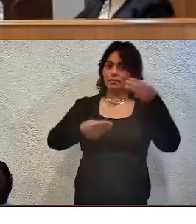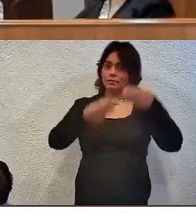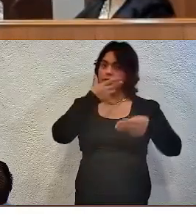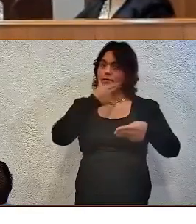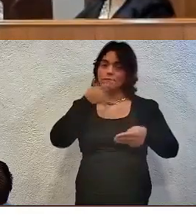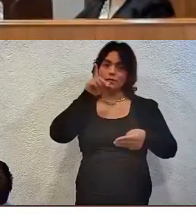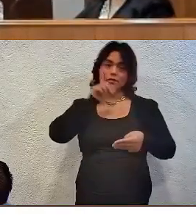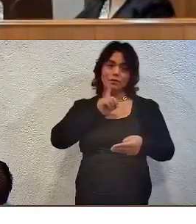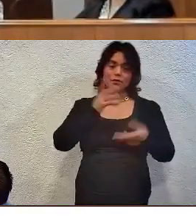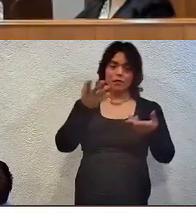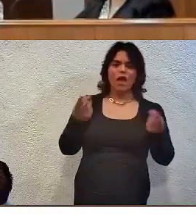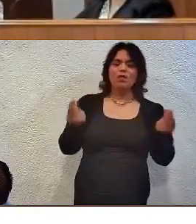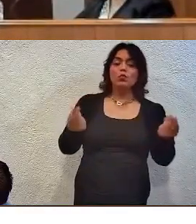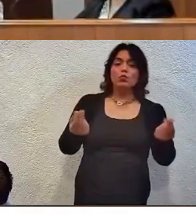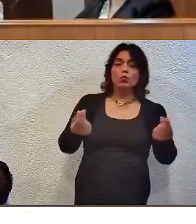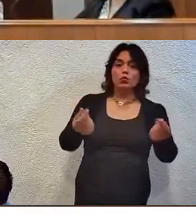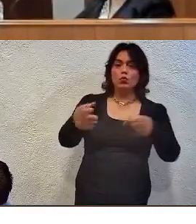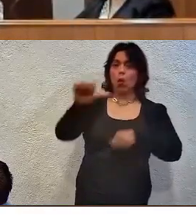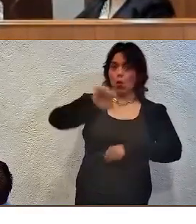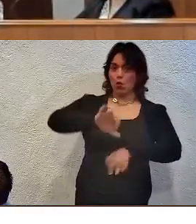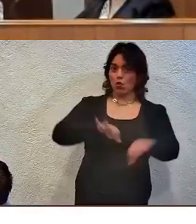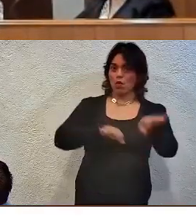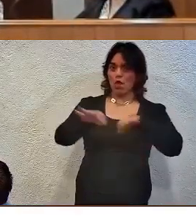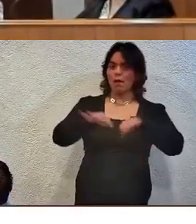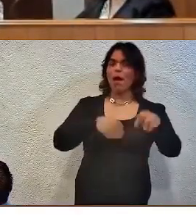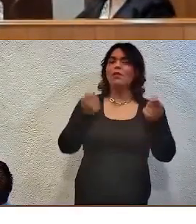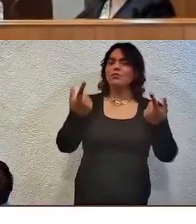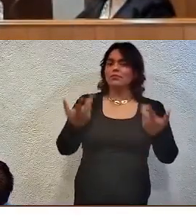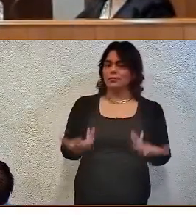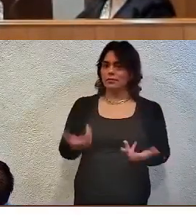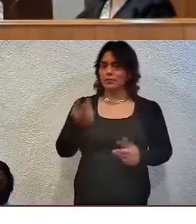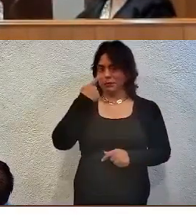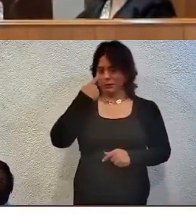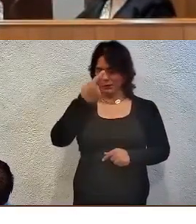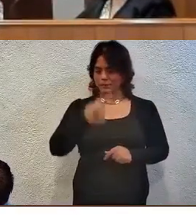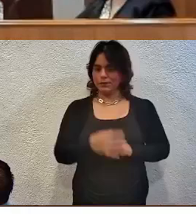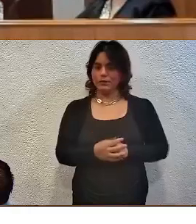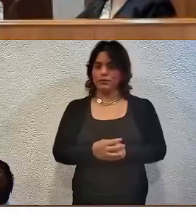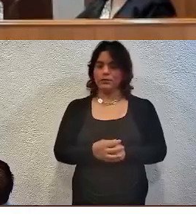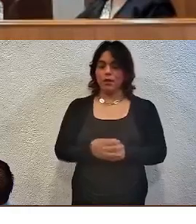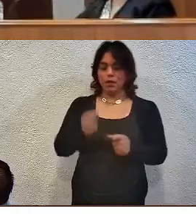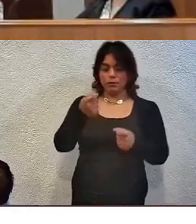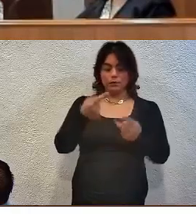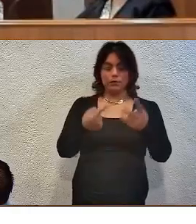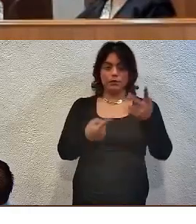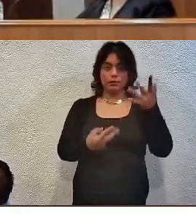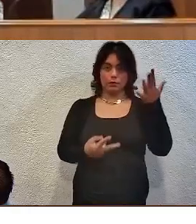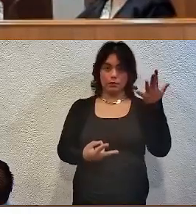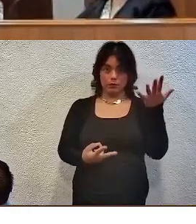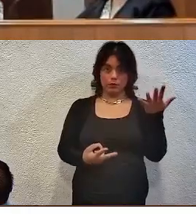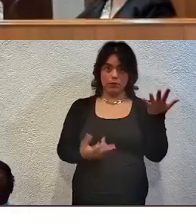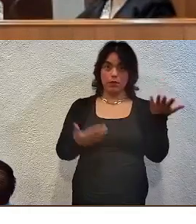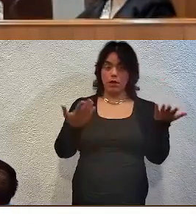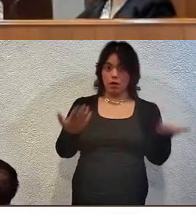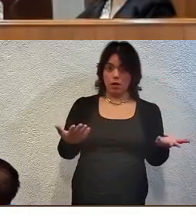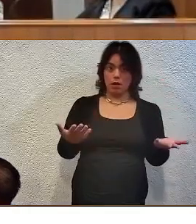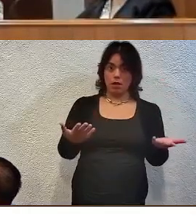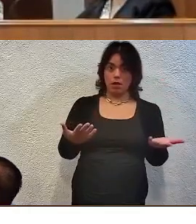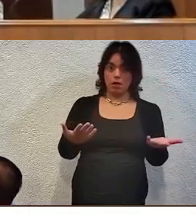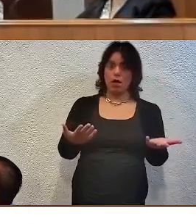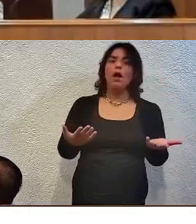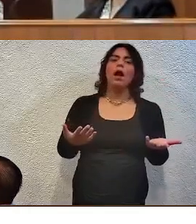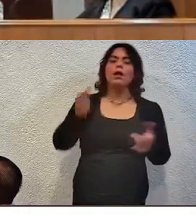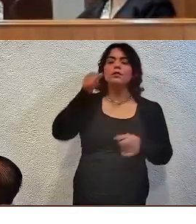magistrados, a efecto de agilizar los trabajos de la presente sesión de resolución, las cuentas de los proyectos que nos ocupan se realizarán por conducto